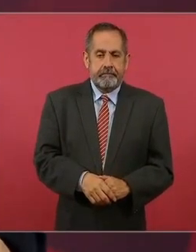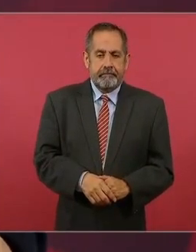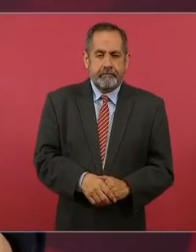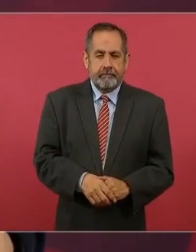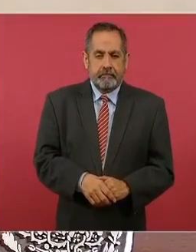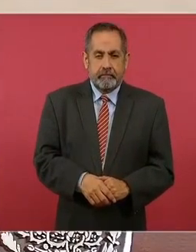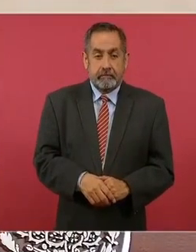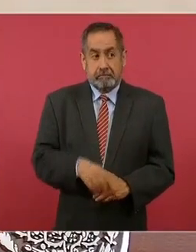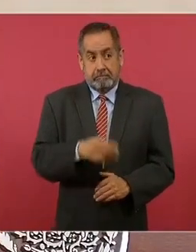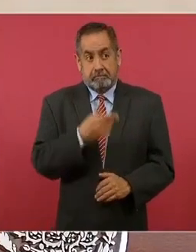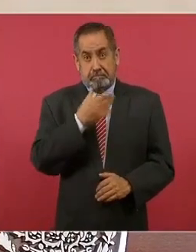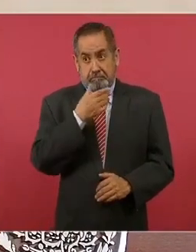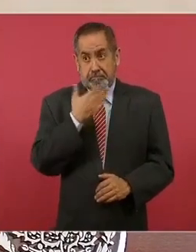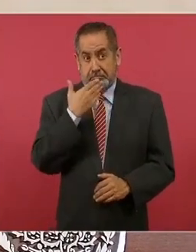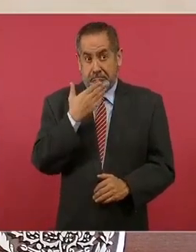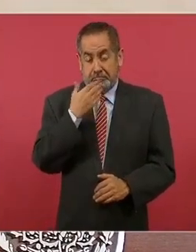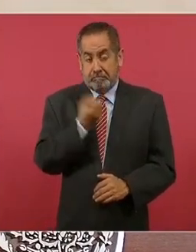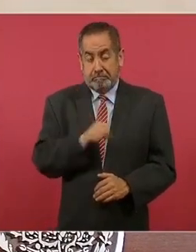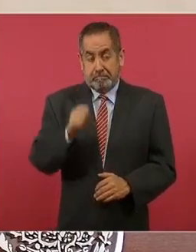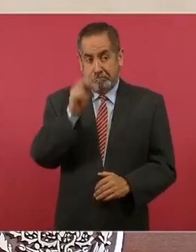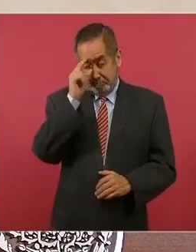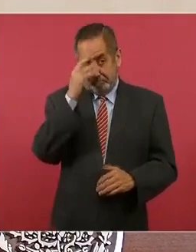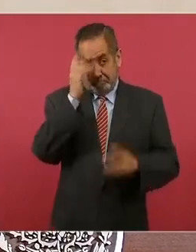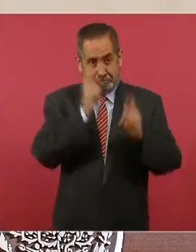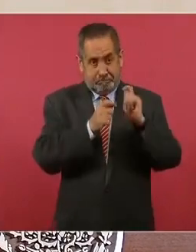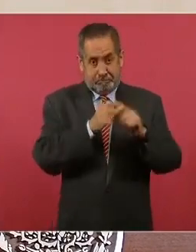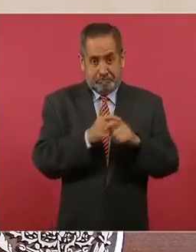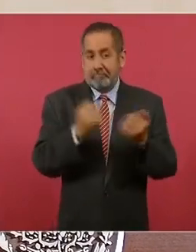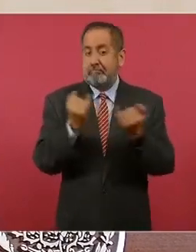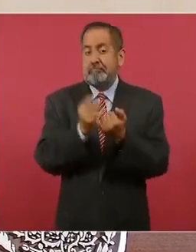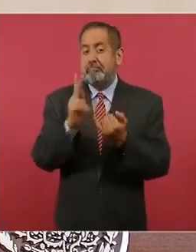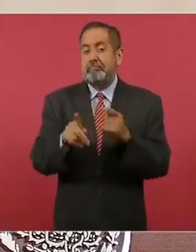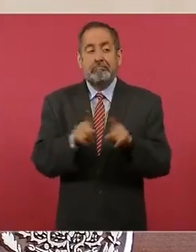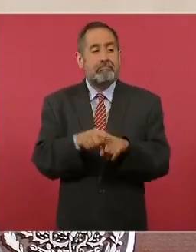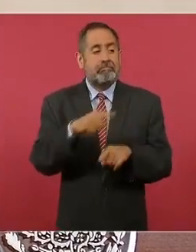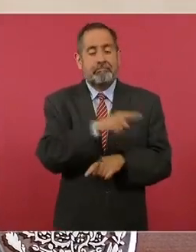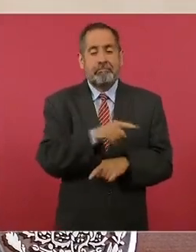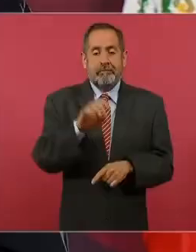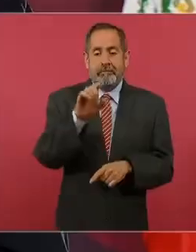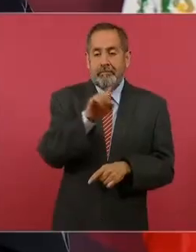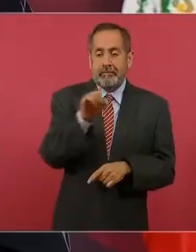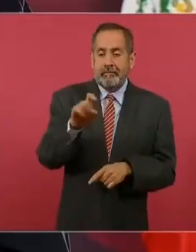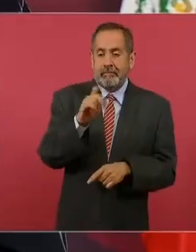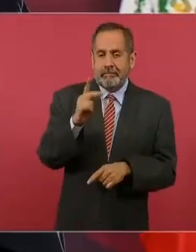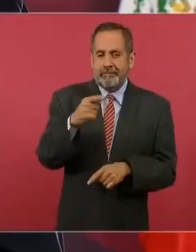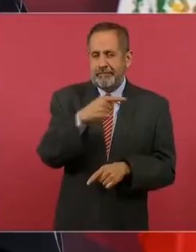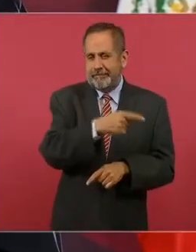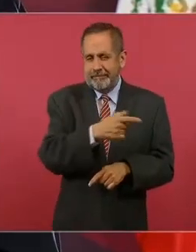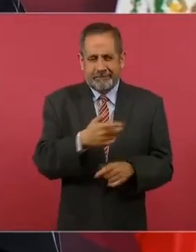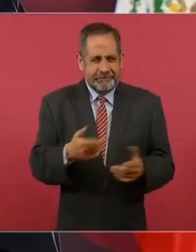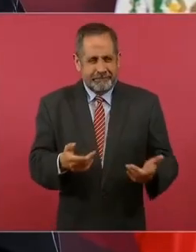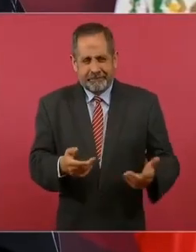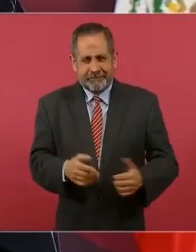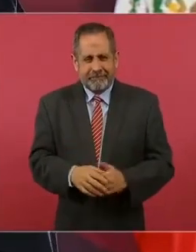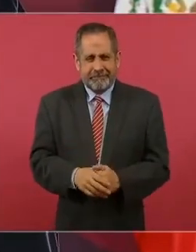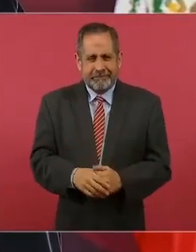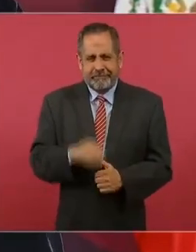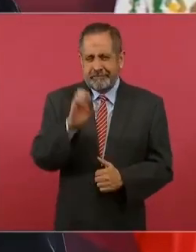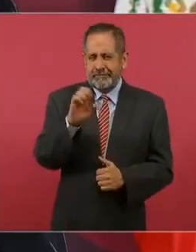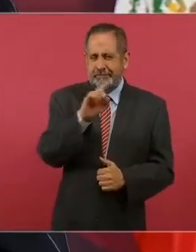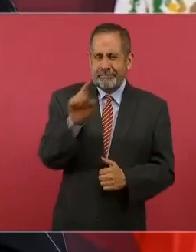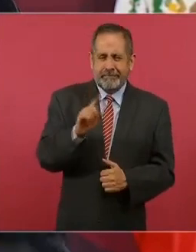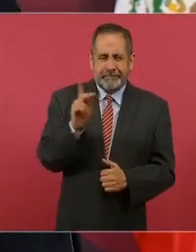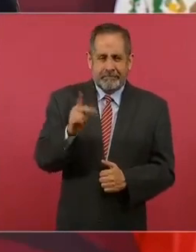muy buenos técnicos. Es como Zedillo, pregunten por